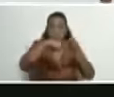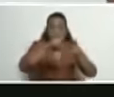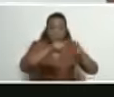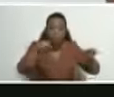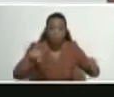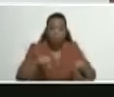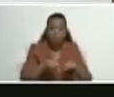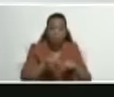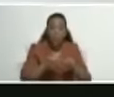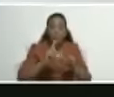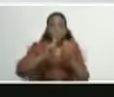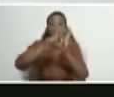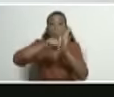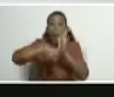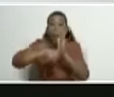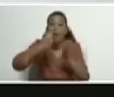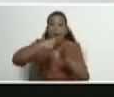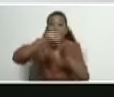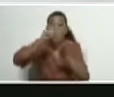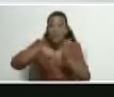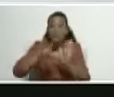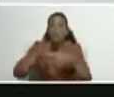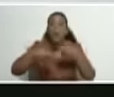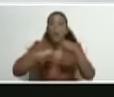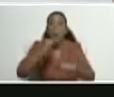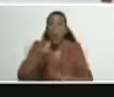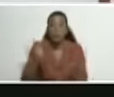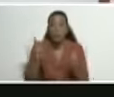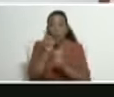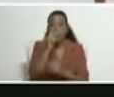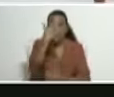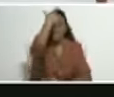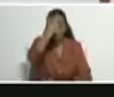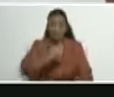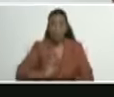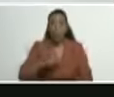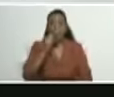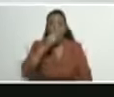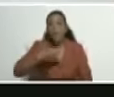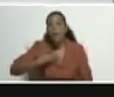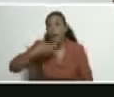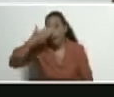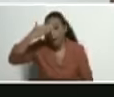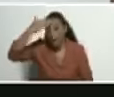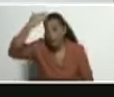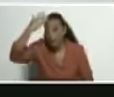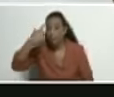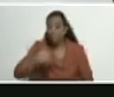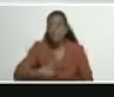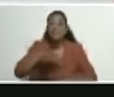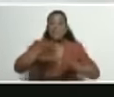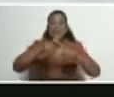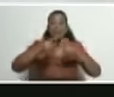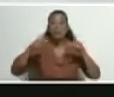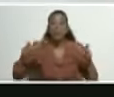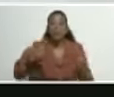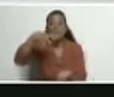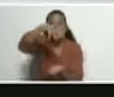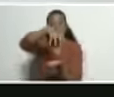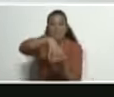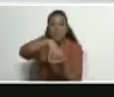Aquí después de la firma se encuentran ese que se encuentra en el centro, el secretario de